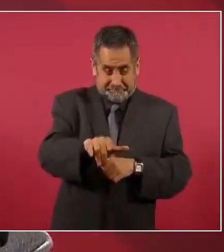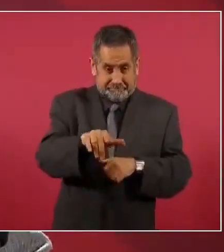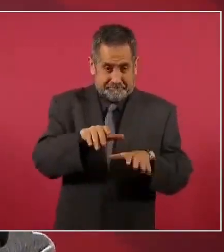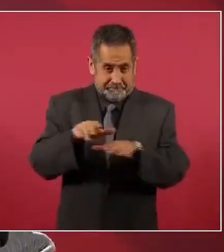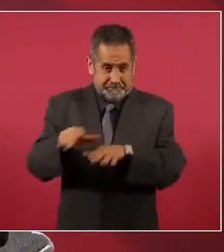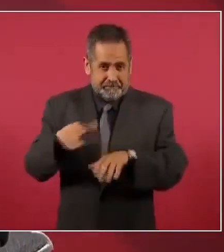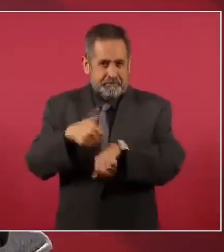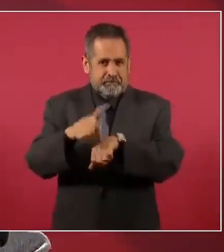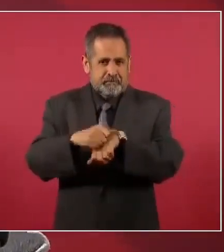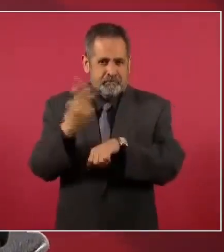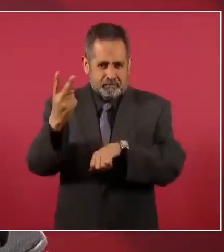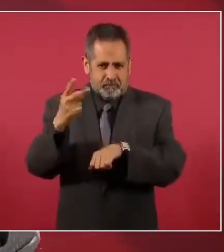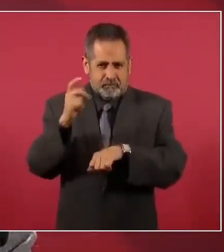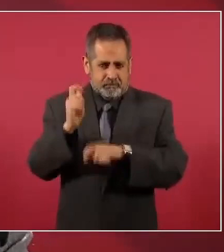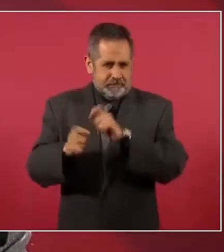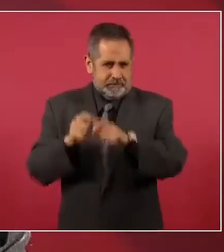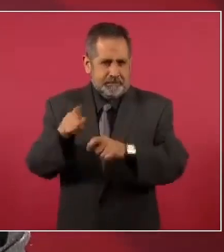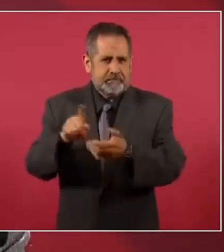2 que hicieron,